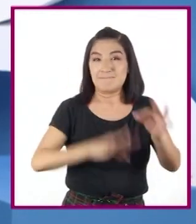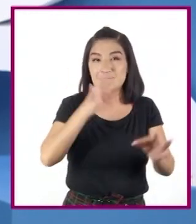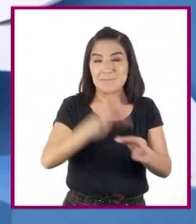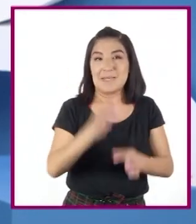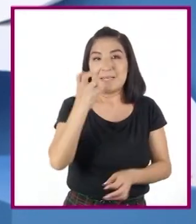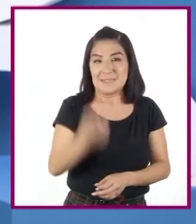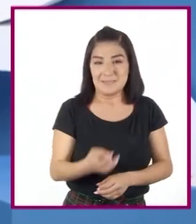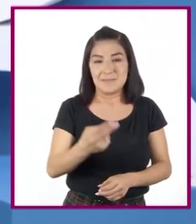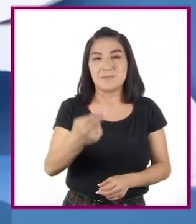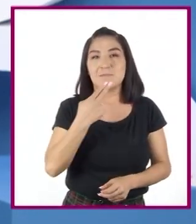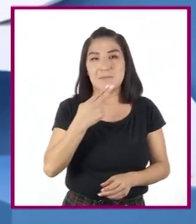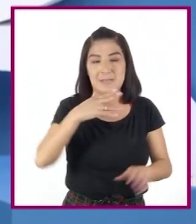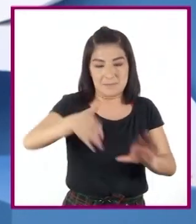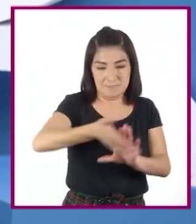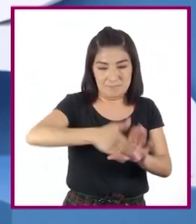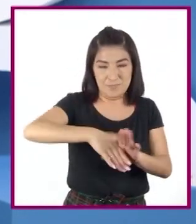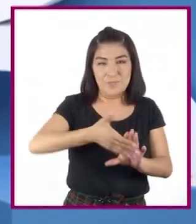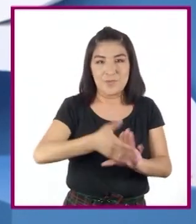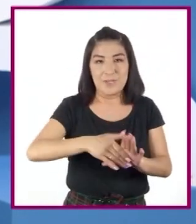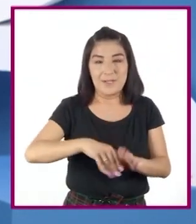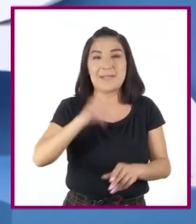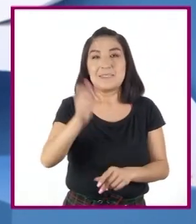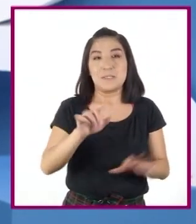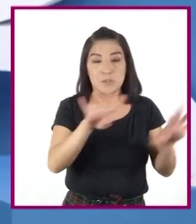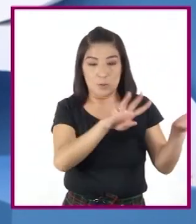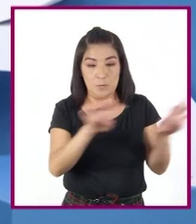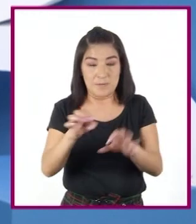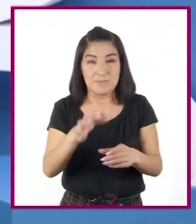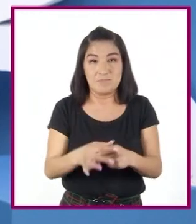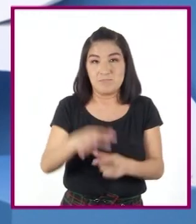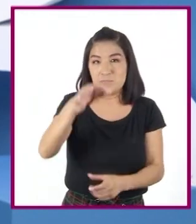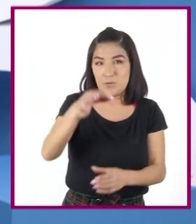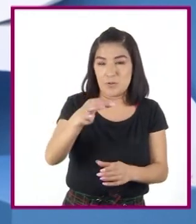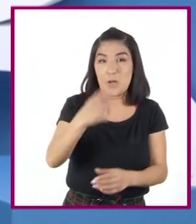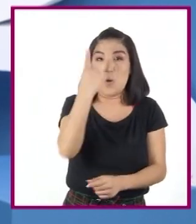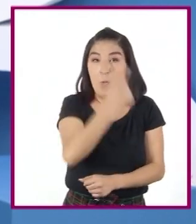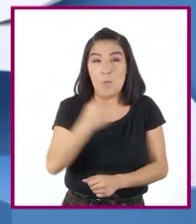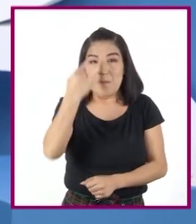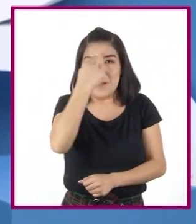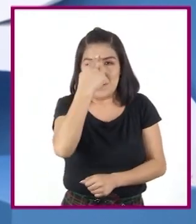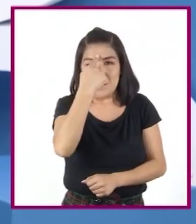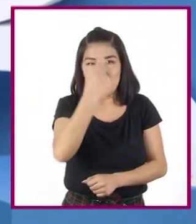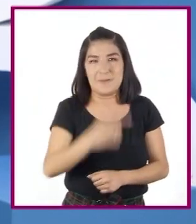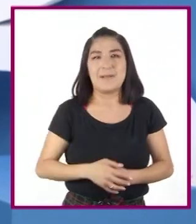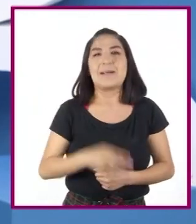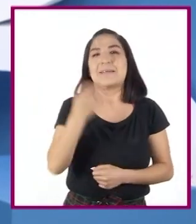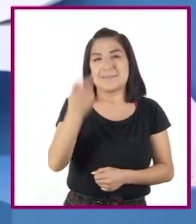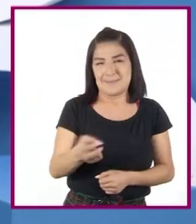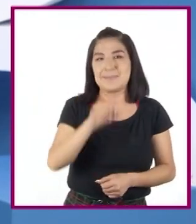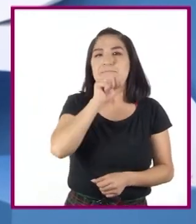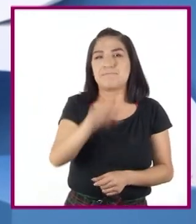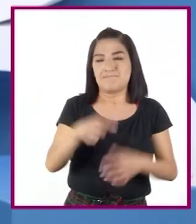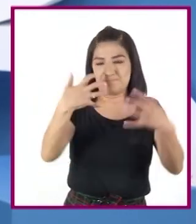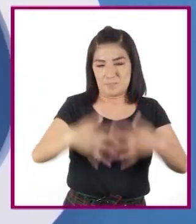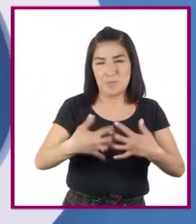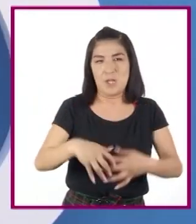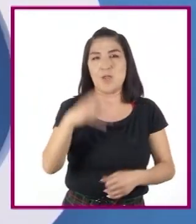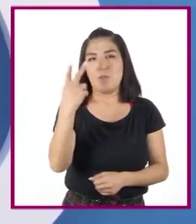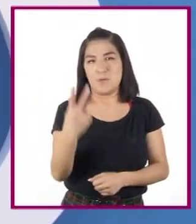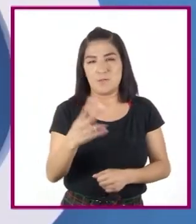el requisito de lavar por lo menos 900 botellas en una hora es la de la empresa